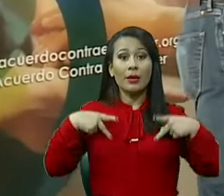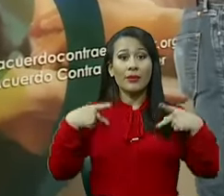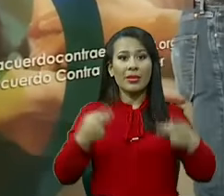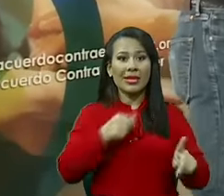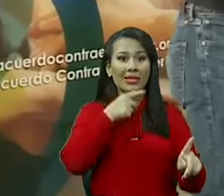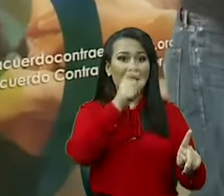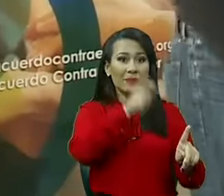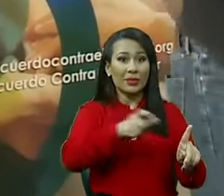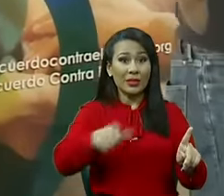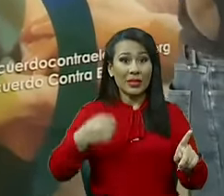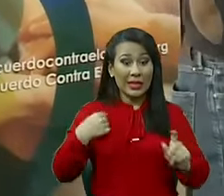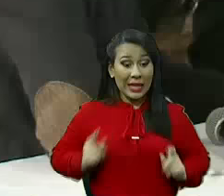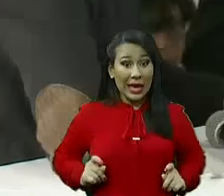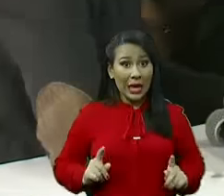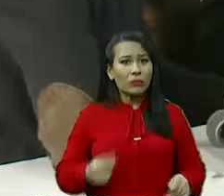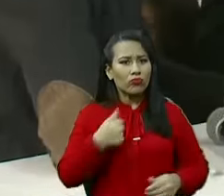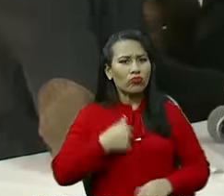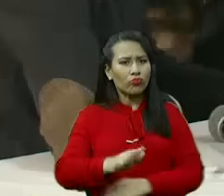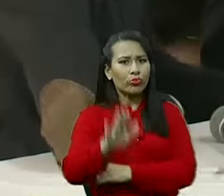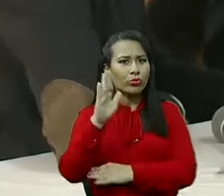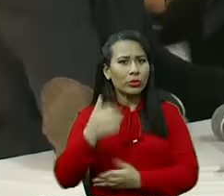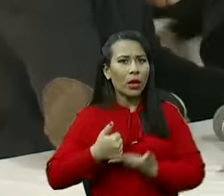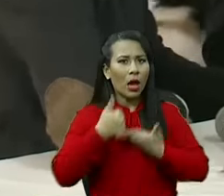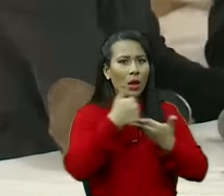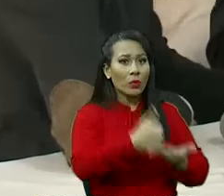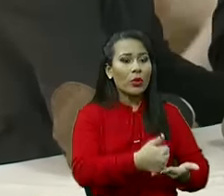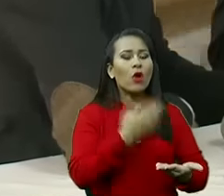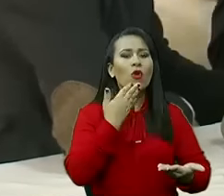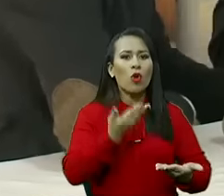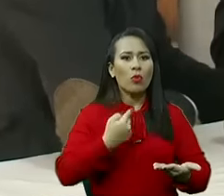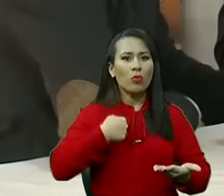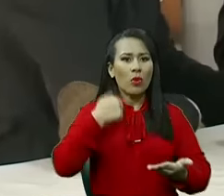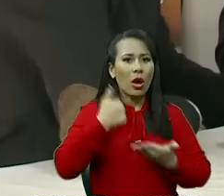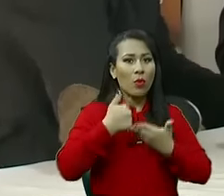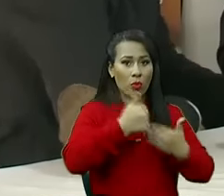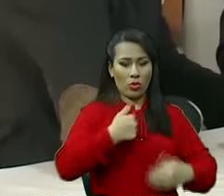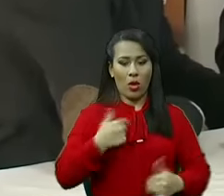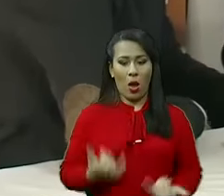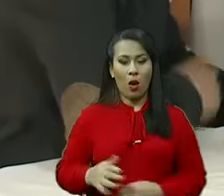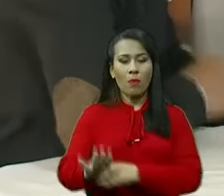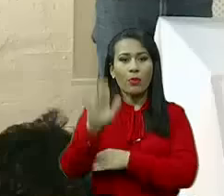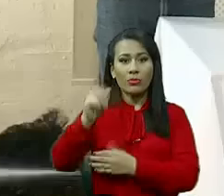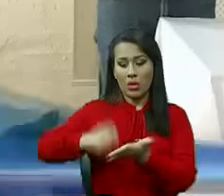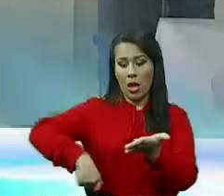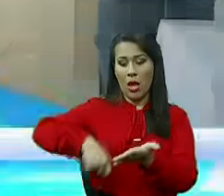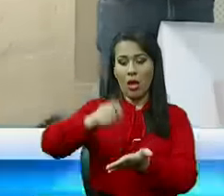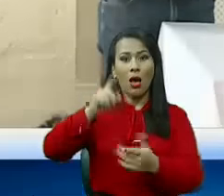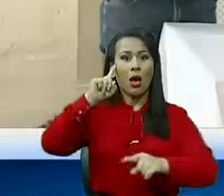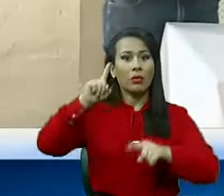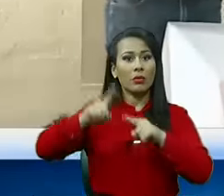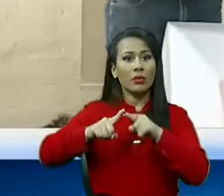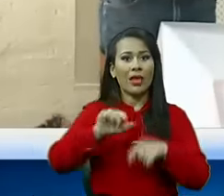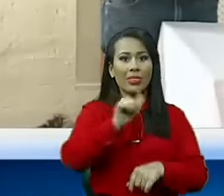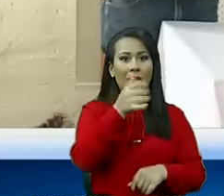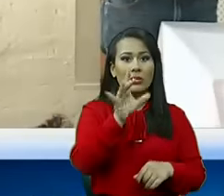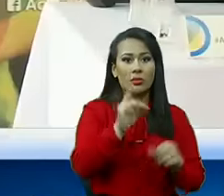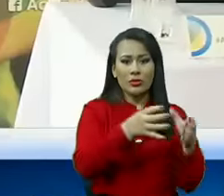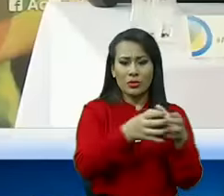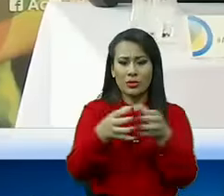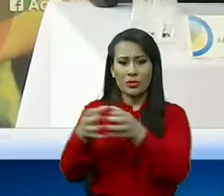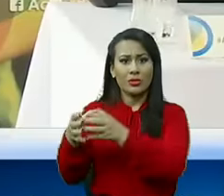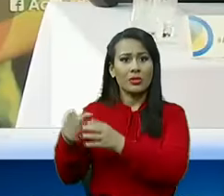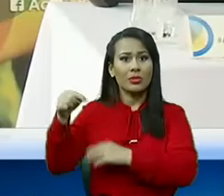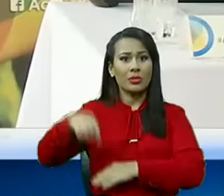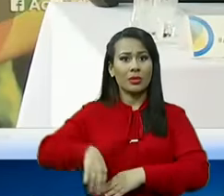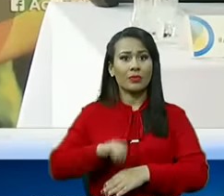oncológicos y sus familias de la firma del acuerdo contra el cáncer una iniciativa de 18 fundaciones de la sociedad civil